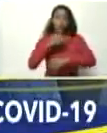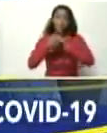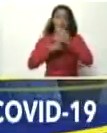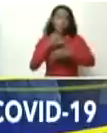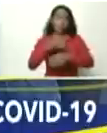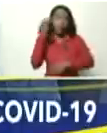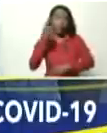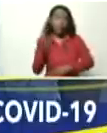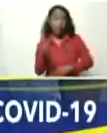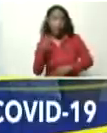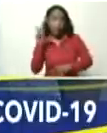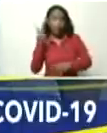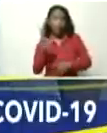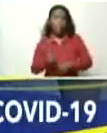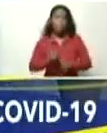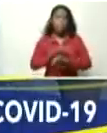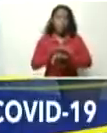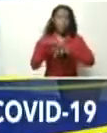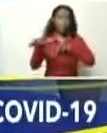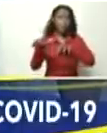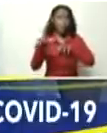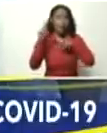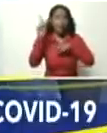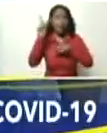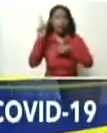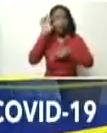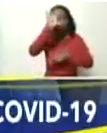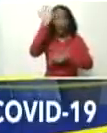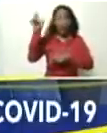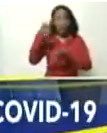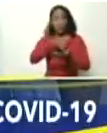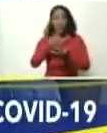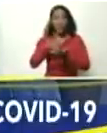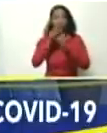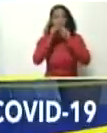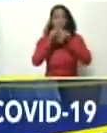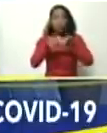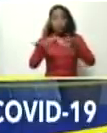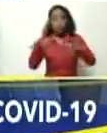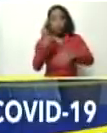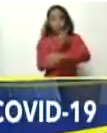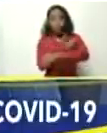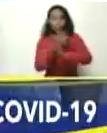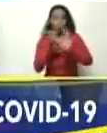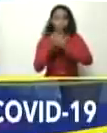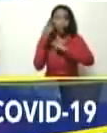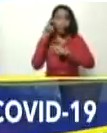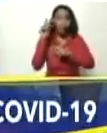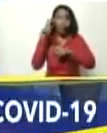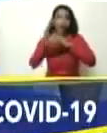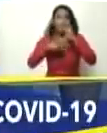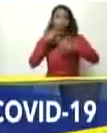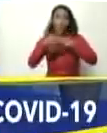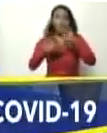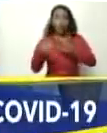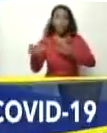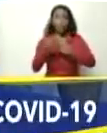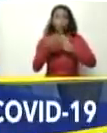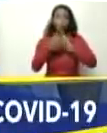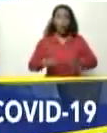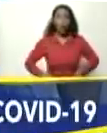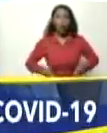mayor distribución de vacunas en estos países vulnerables. Entonces, la geopolítica de la vacuna ha atentado contra la